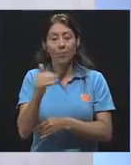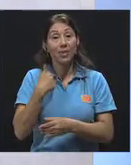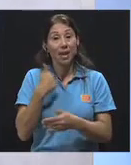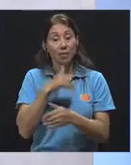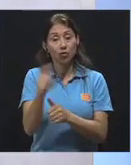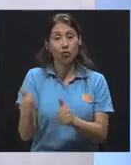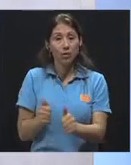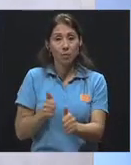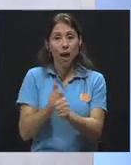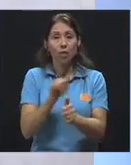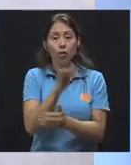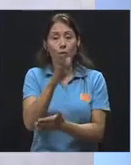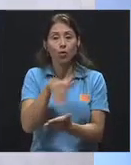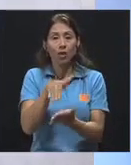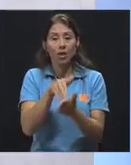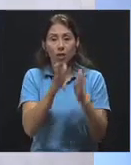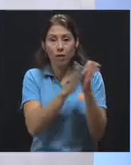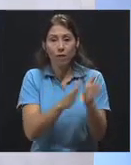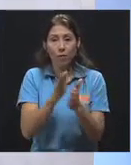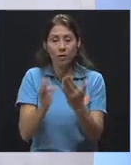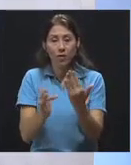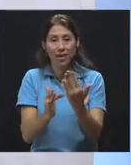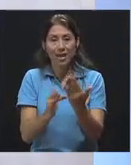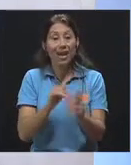como un centro de formación técnica, pero tenemos